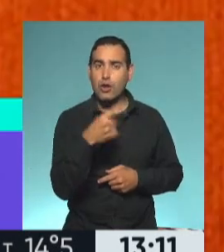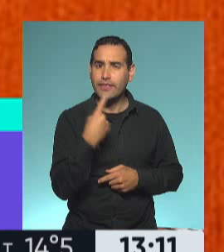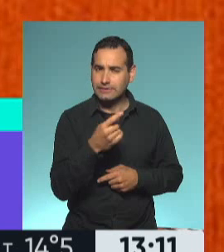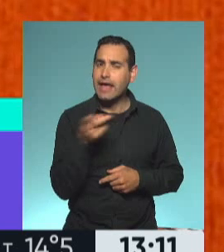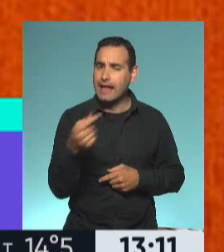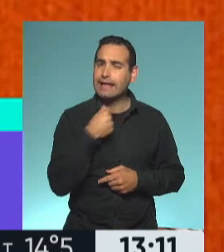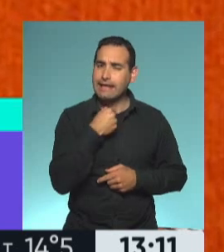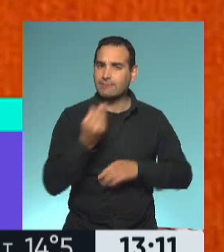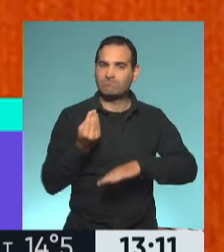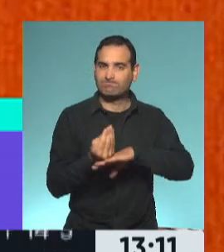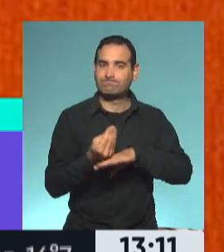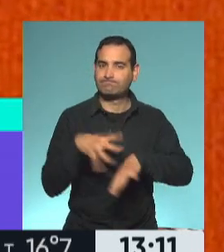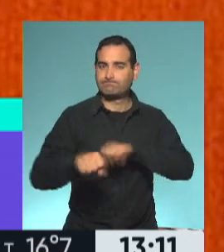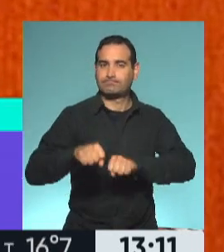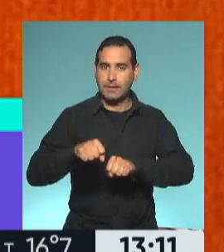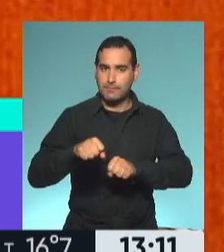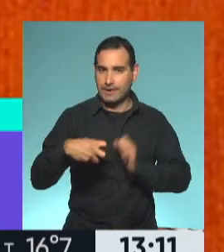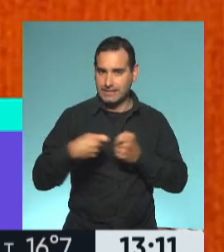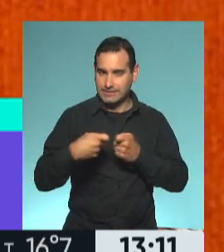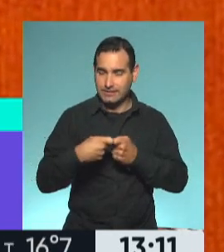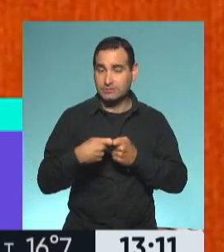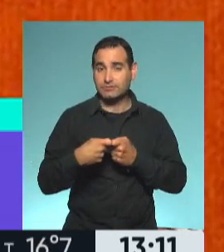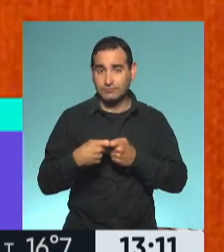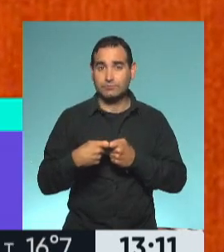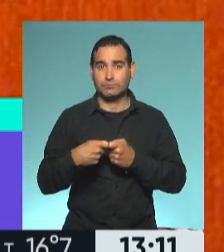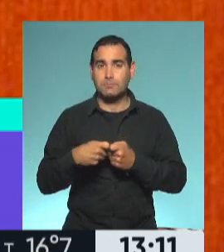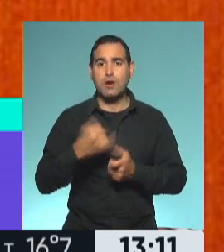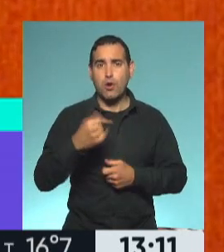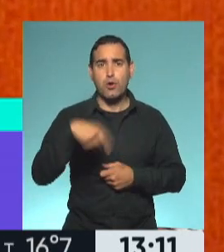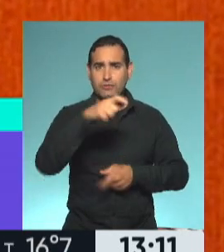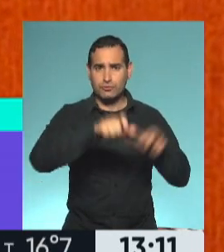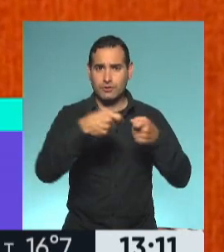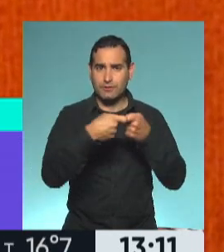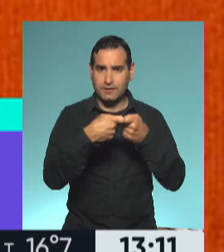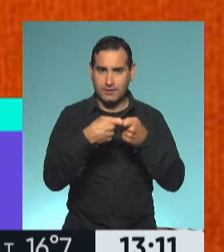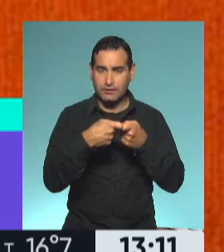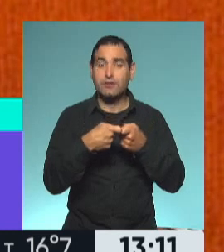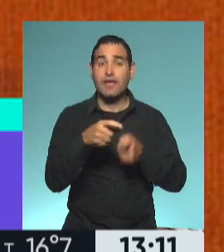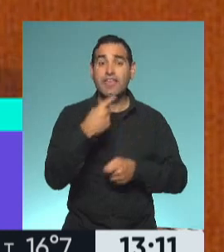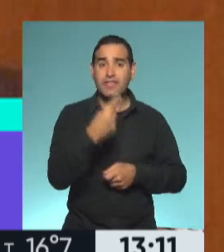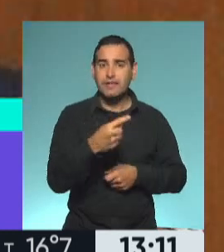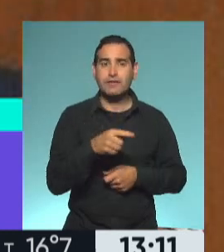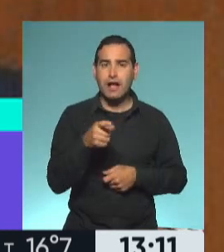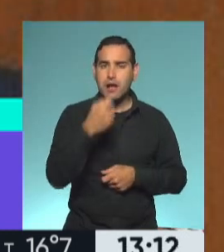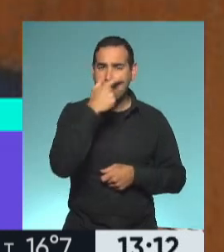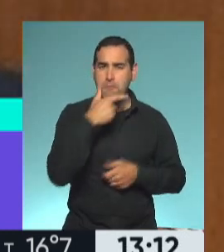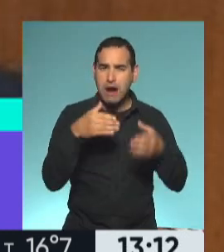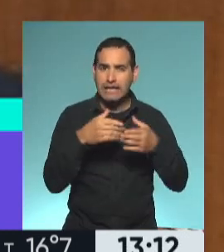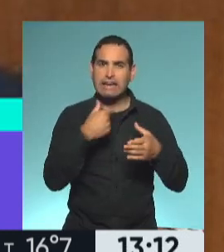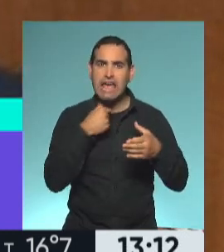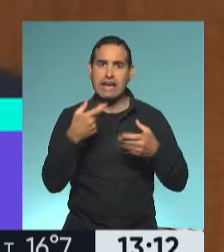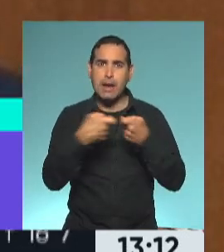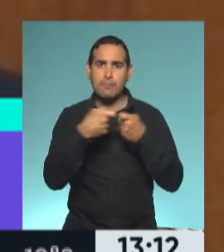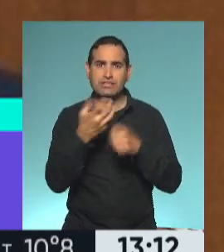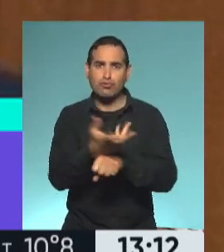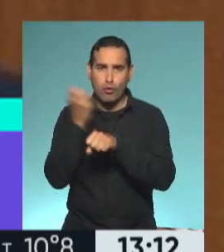intención era quedarse con las empresas. Y una práctica común, porque son otros los empresarios que dicen que el macrismo le trató de robar sus